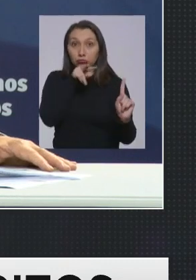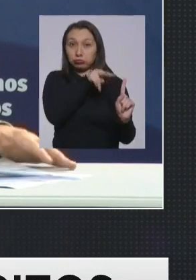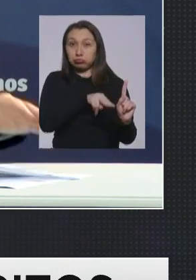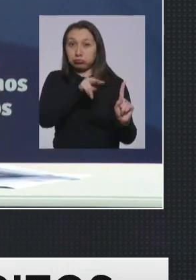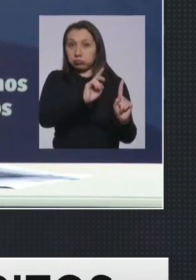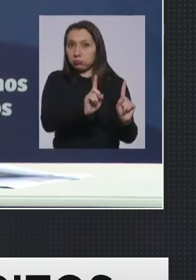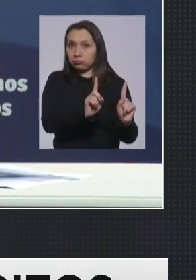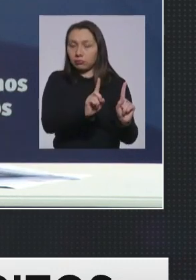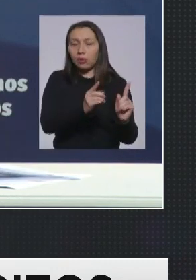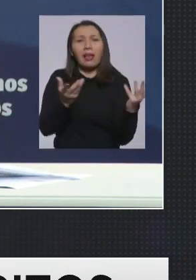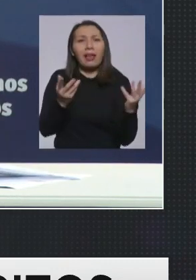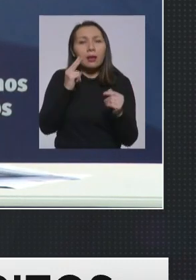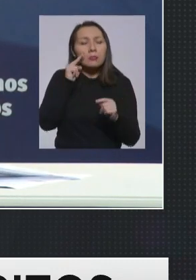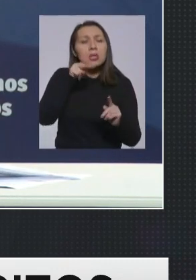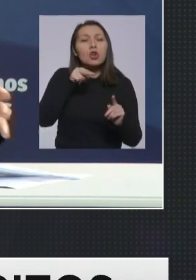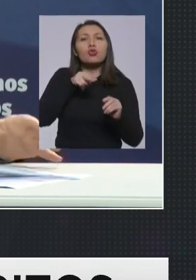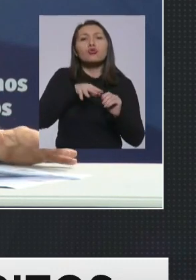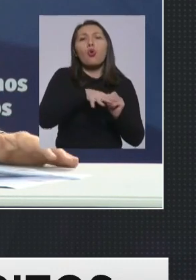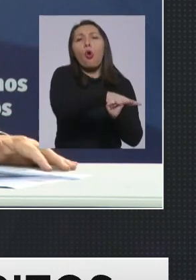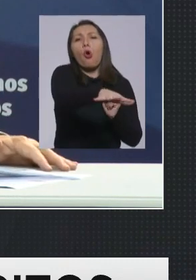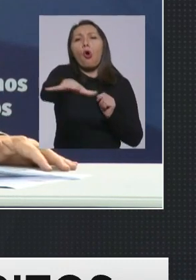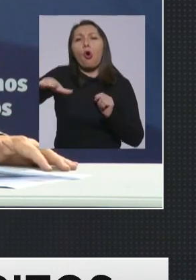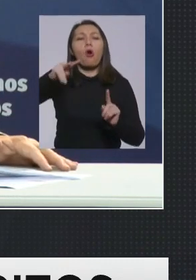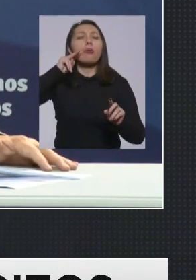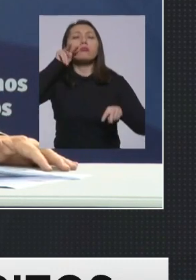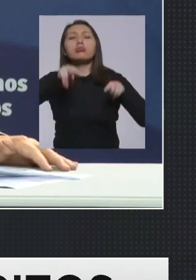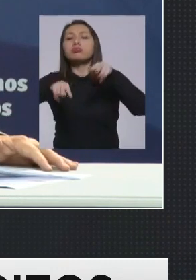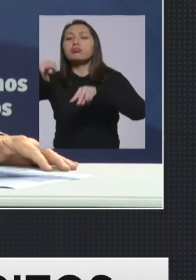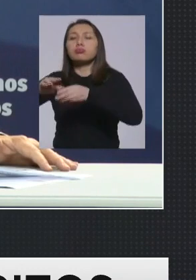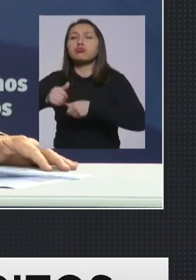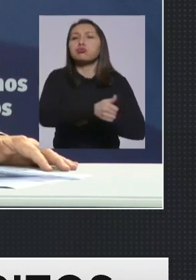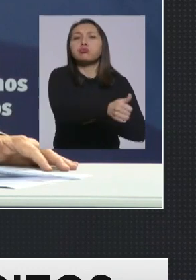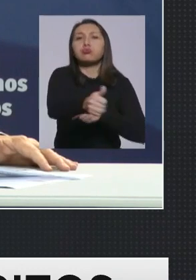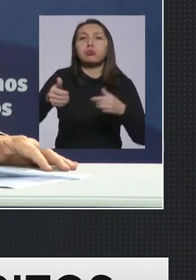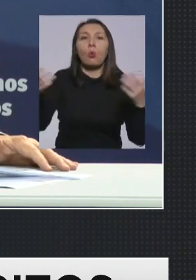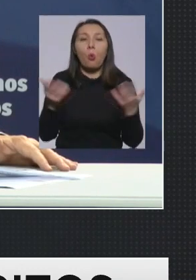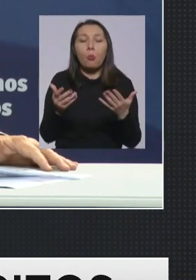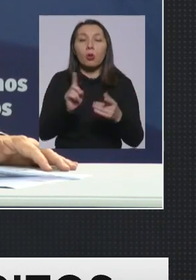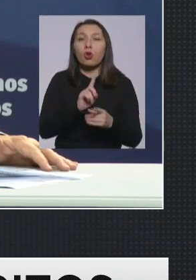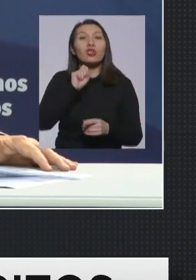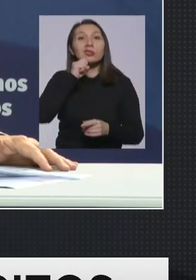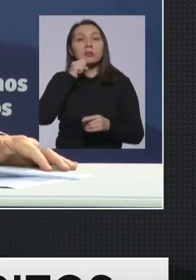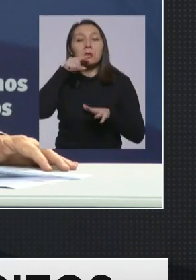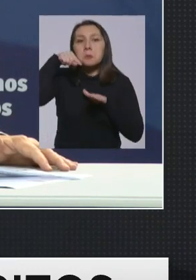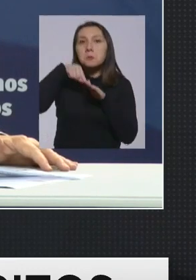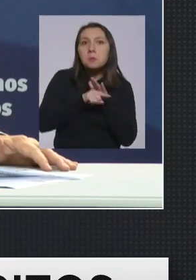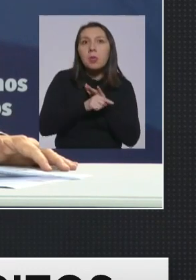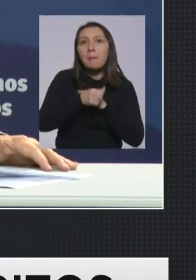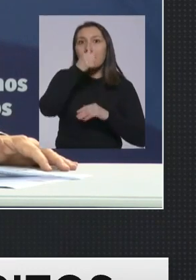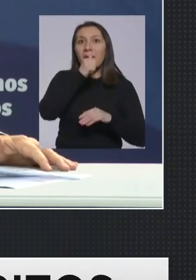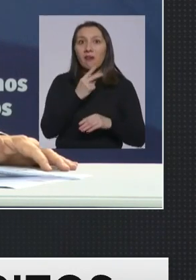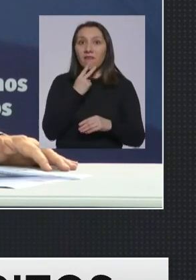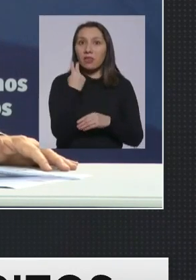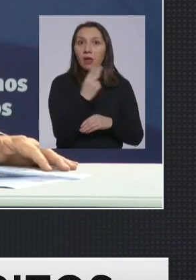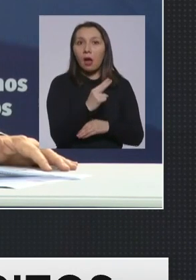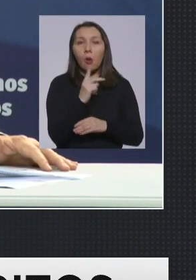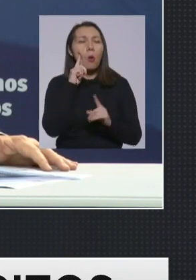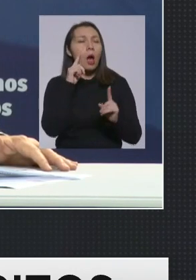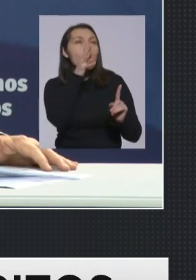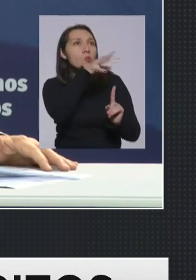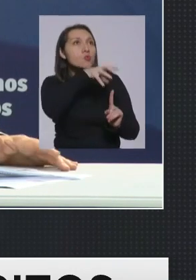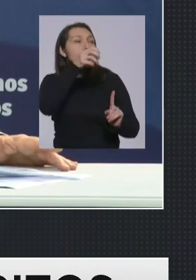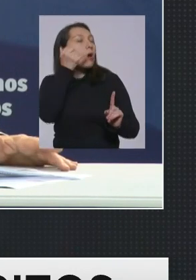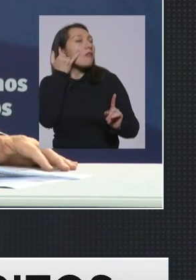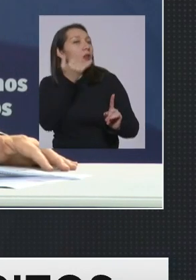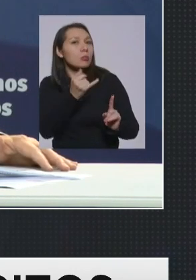vigilancia a la multitud por así decirlo no hay aquí intromisión en la vida privada de nadie como os he dicho